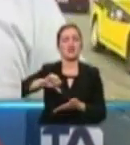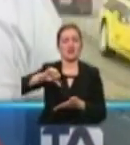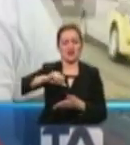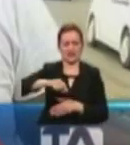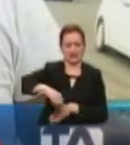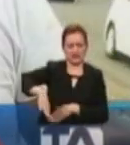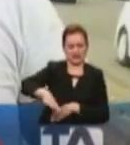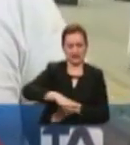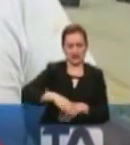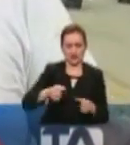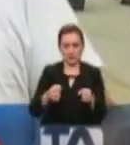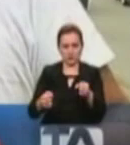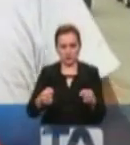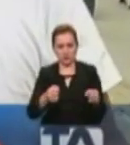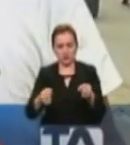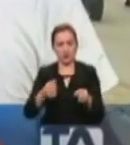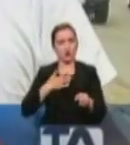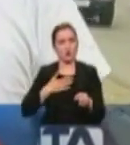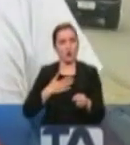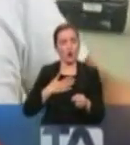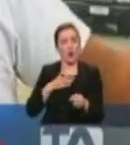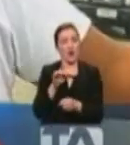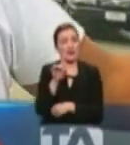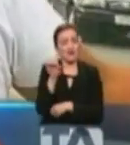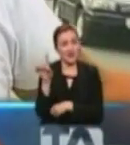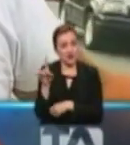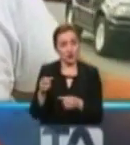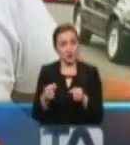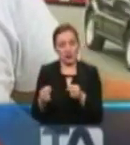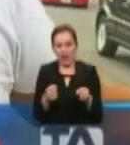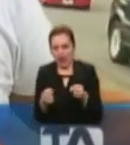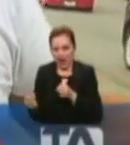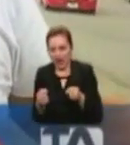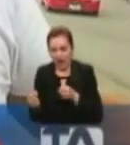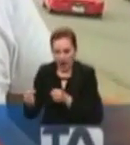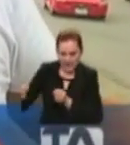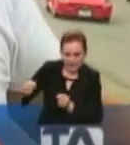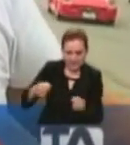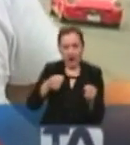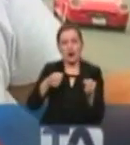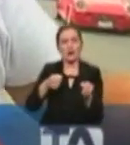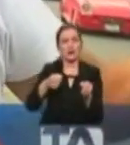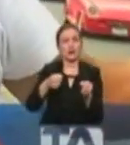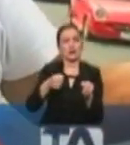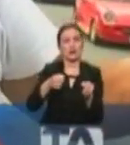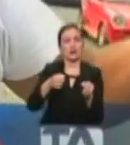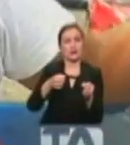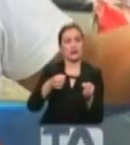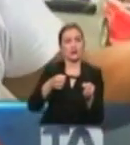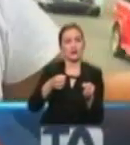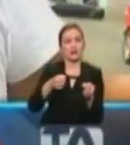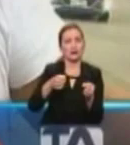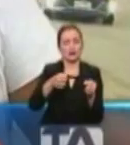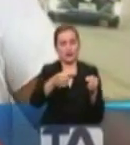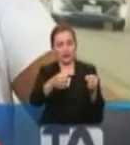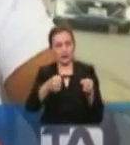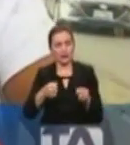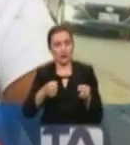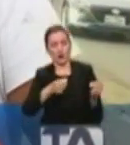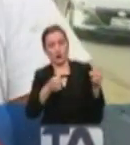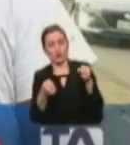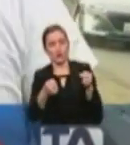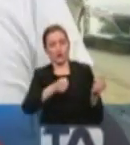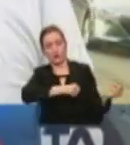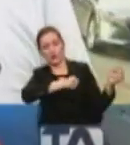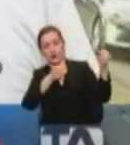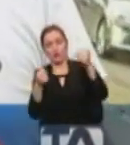carril derecho, se me cogió el bus, entonces yo procedí a maniobrar y me subí al parter. De ahí, bajo de ahí por no virarme, le